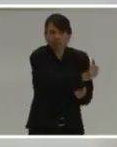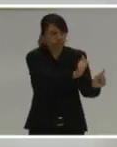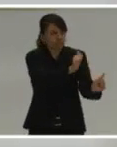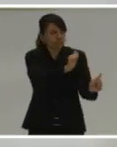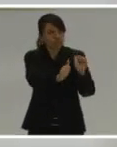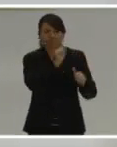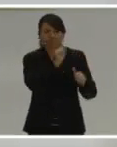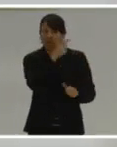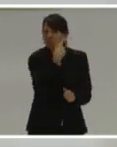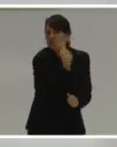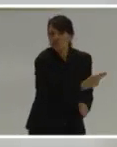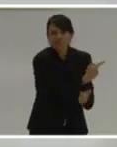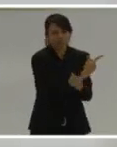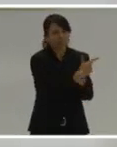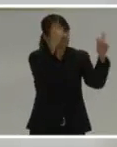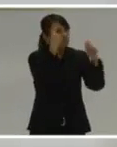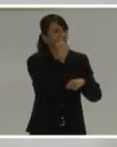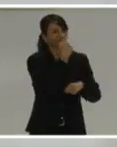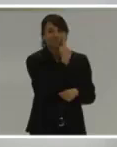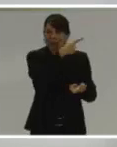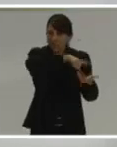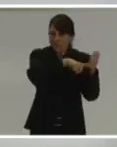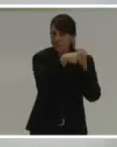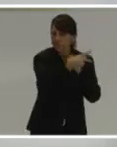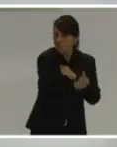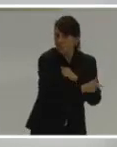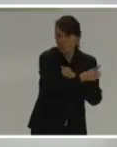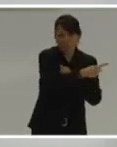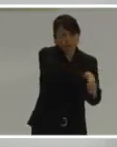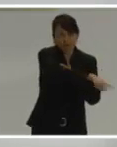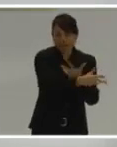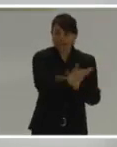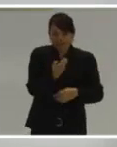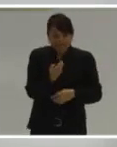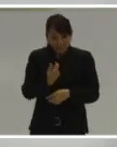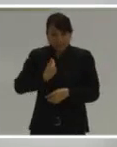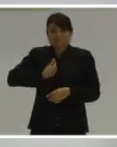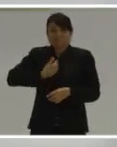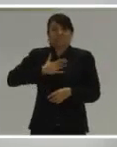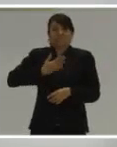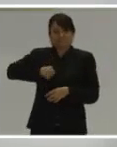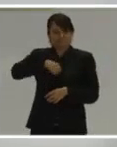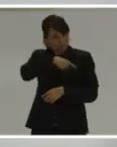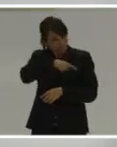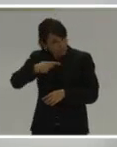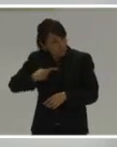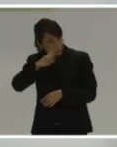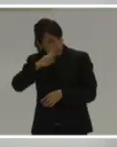Entonces, esto es lo menos trabajado y estamos intentando,